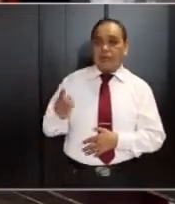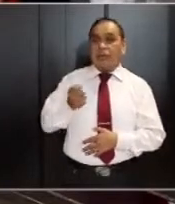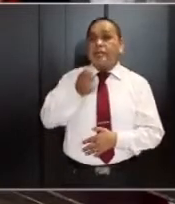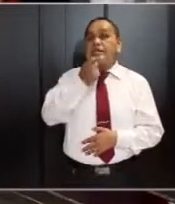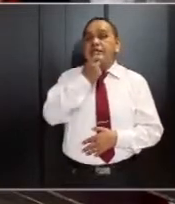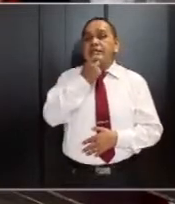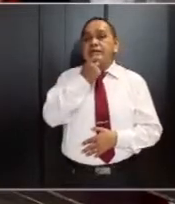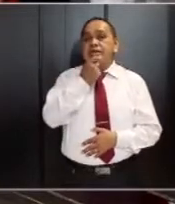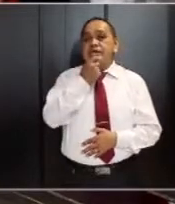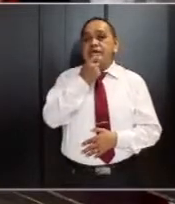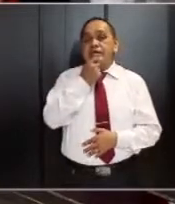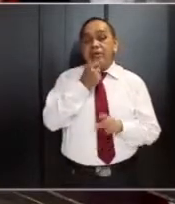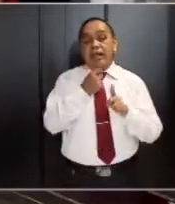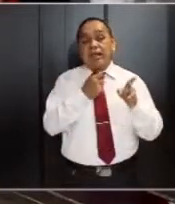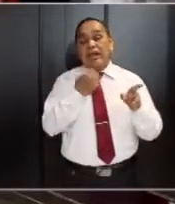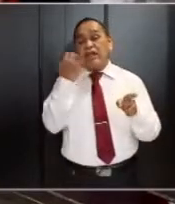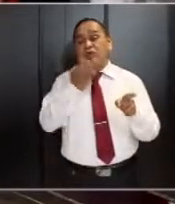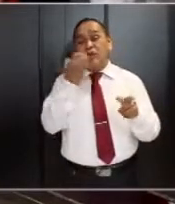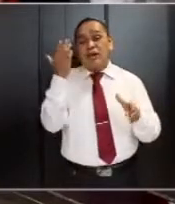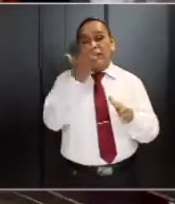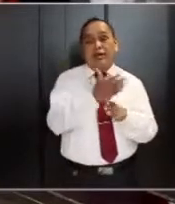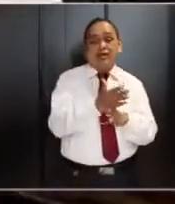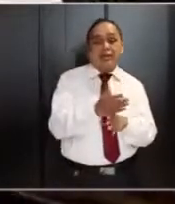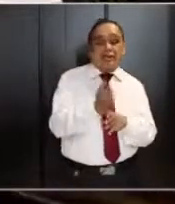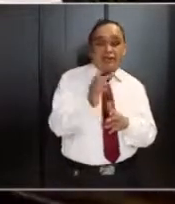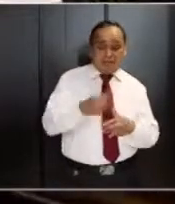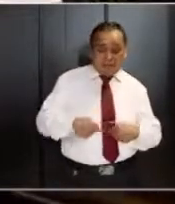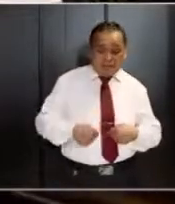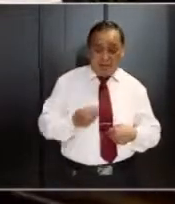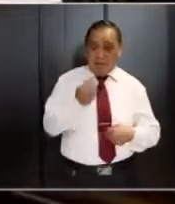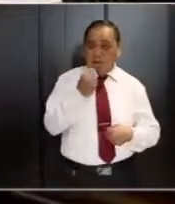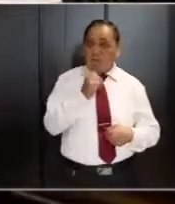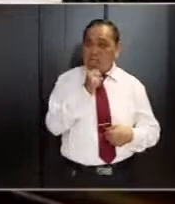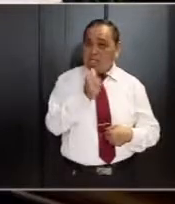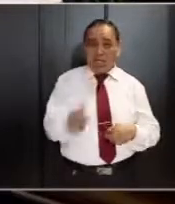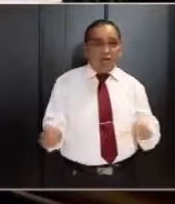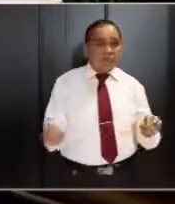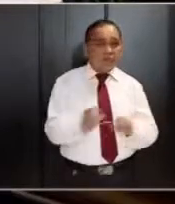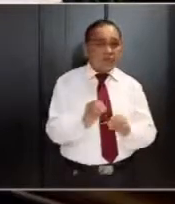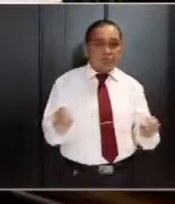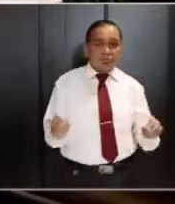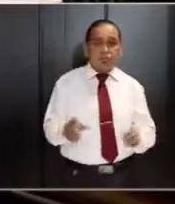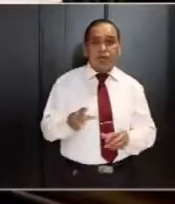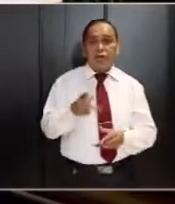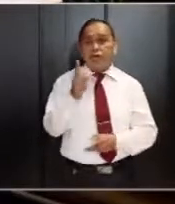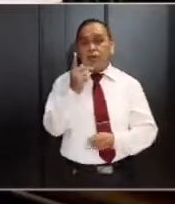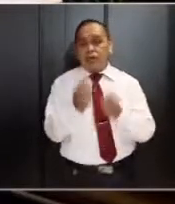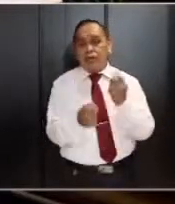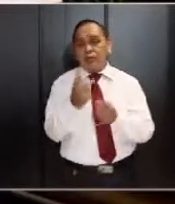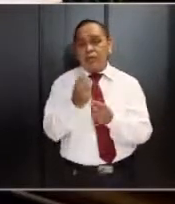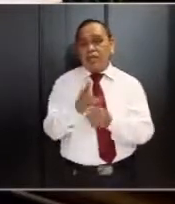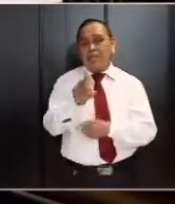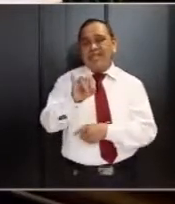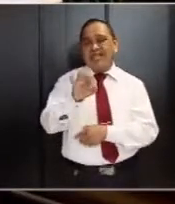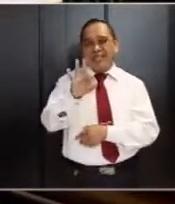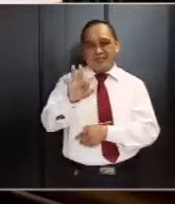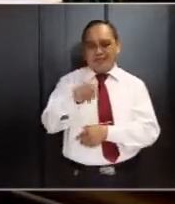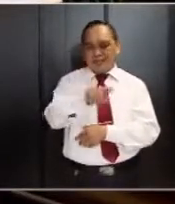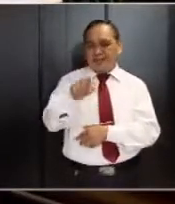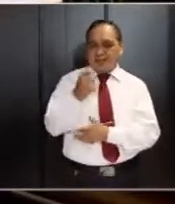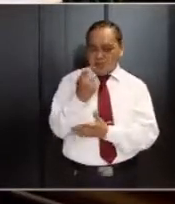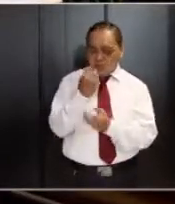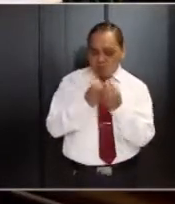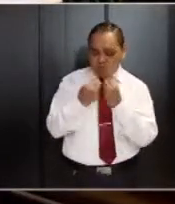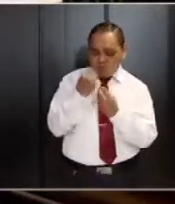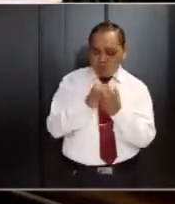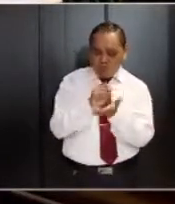el estómago vacío a las escuelas. Desayunan, tienen el desayuno, que da muy bien el DIF, y eso es algo que también escuché y lo